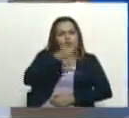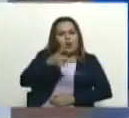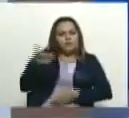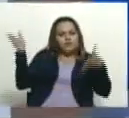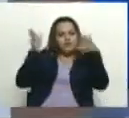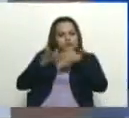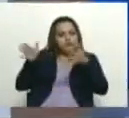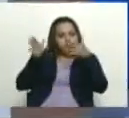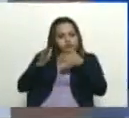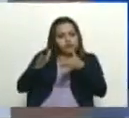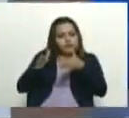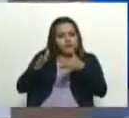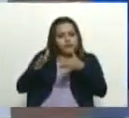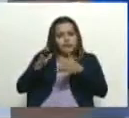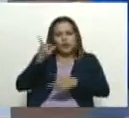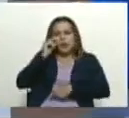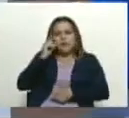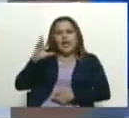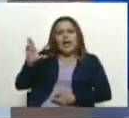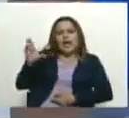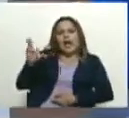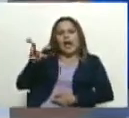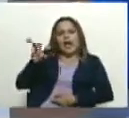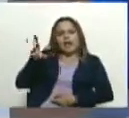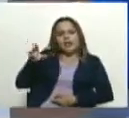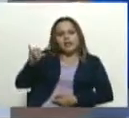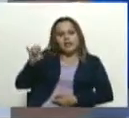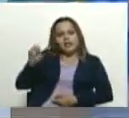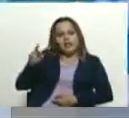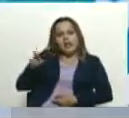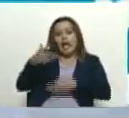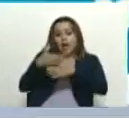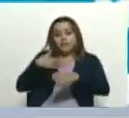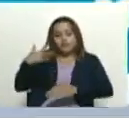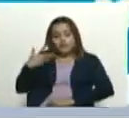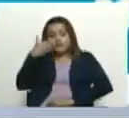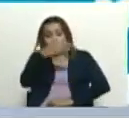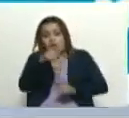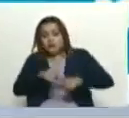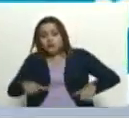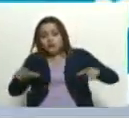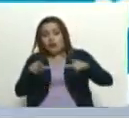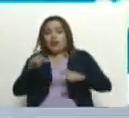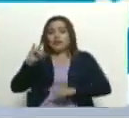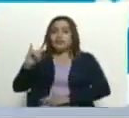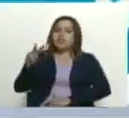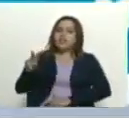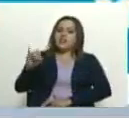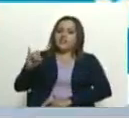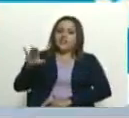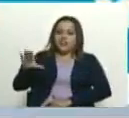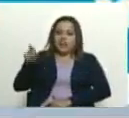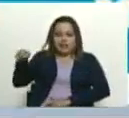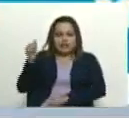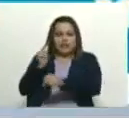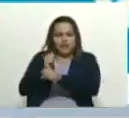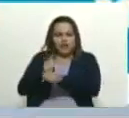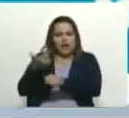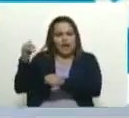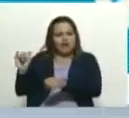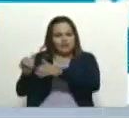a quien lo visité allá en su unidad de terapia celular en el IBIT, Él se encuentra al lado del director